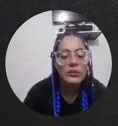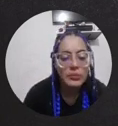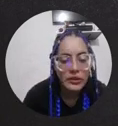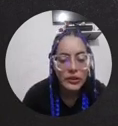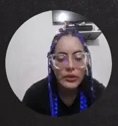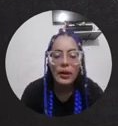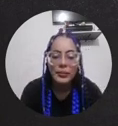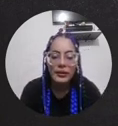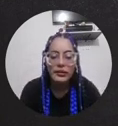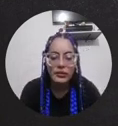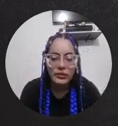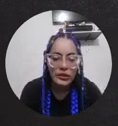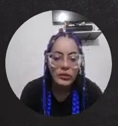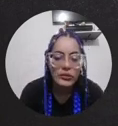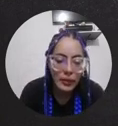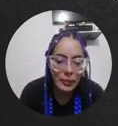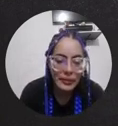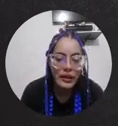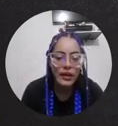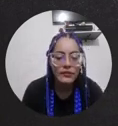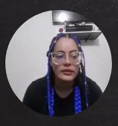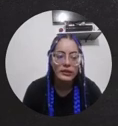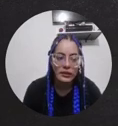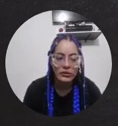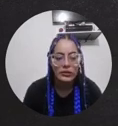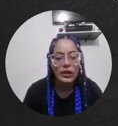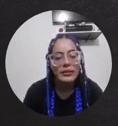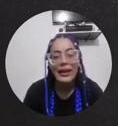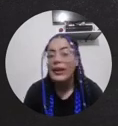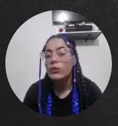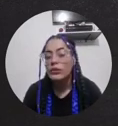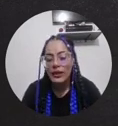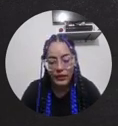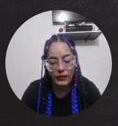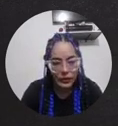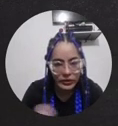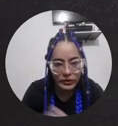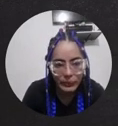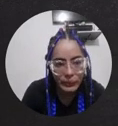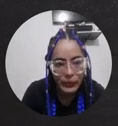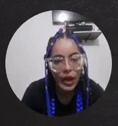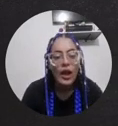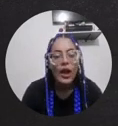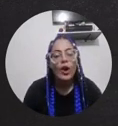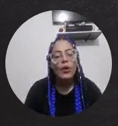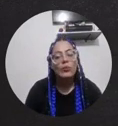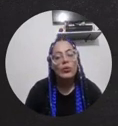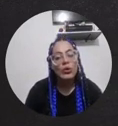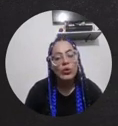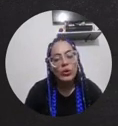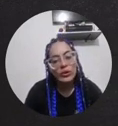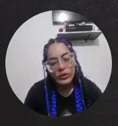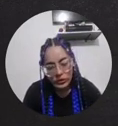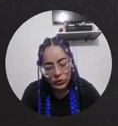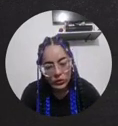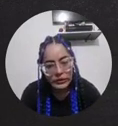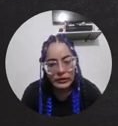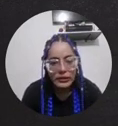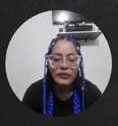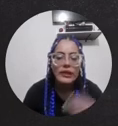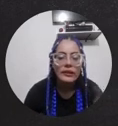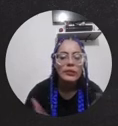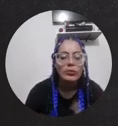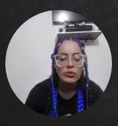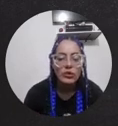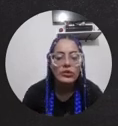crear títulos de inversión a partir de los activos de una empresa a fin de ser negociados en la bolsa de valores. Como los títulos